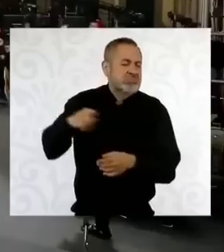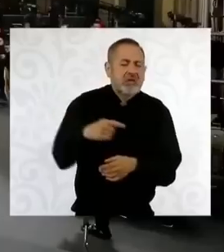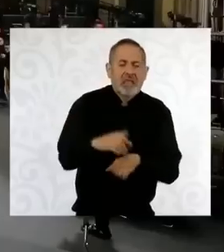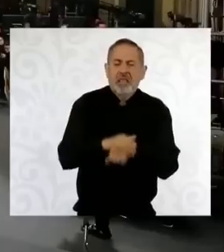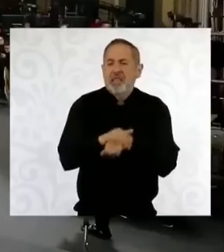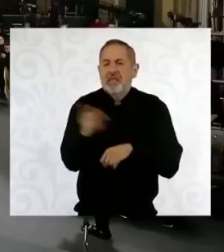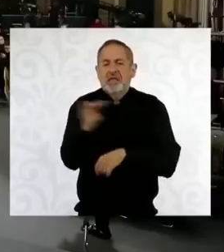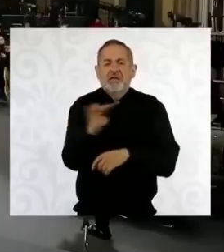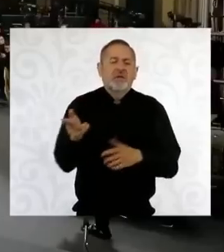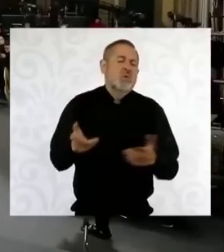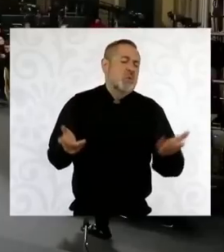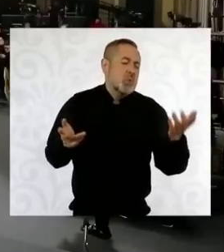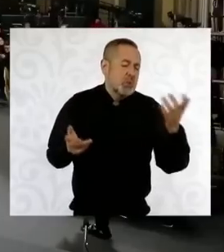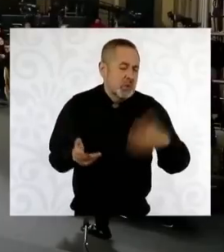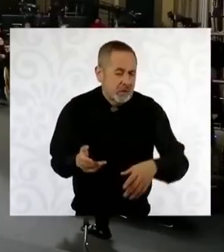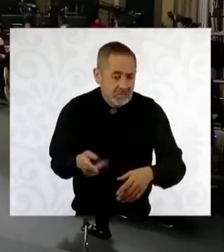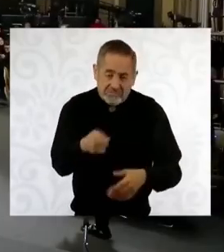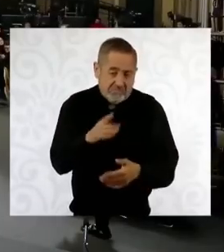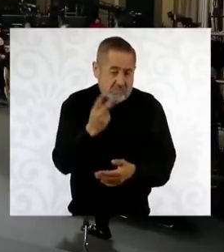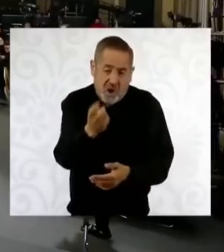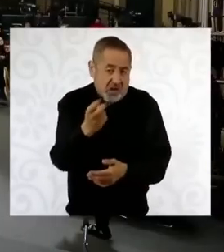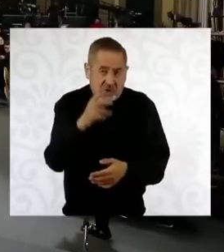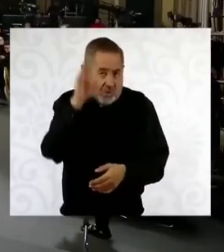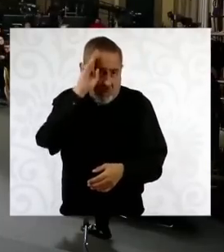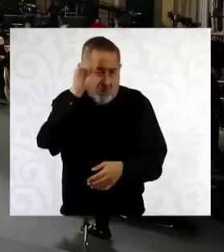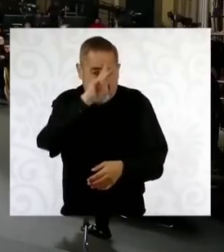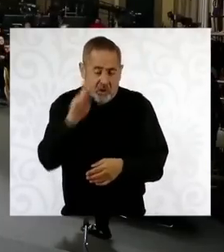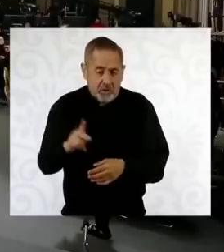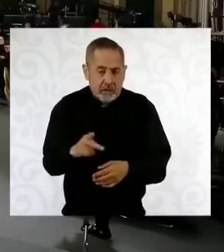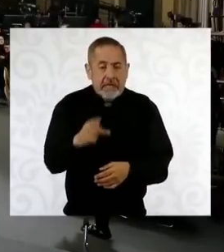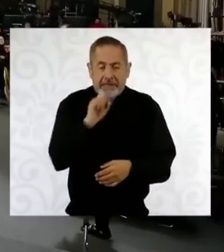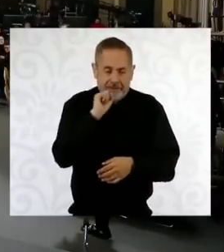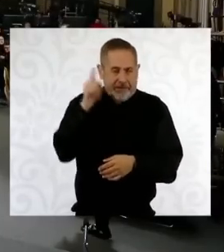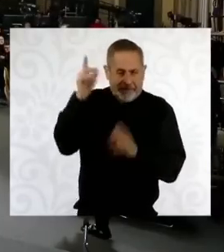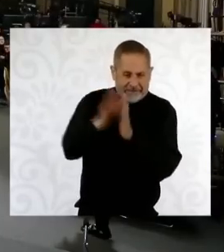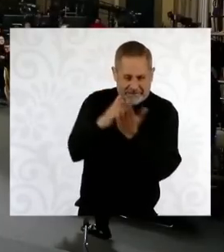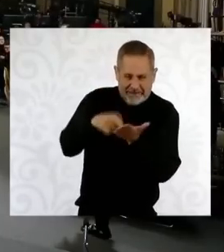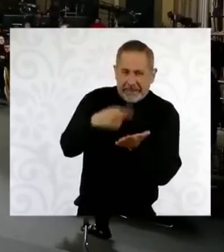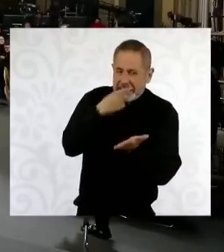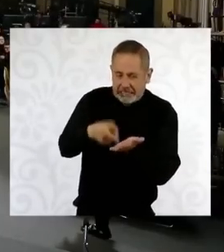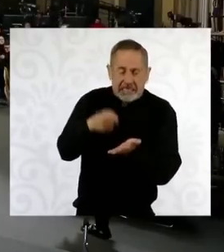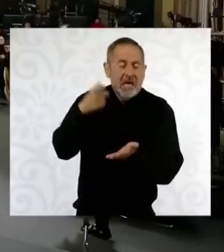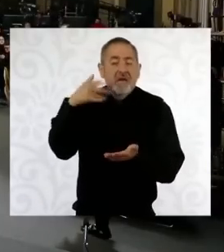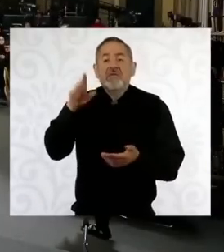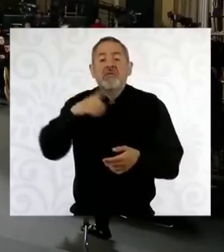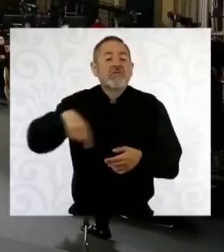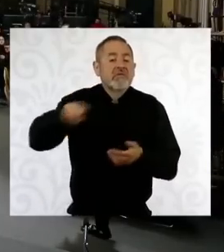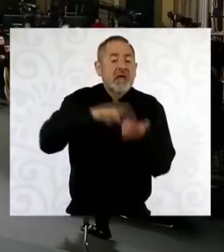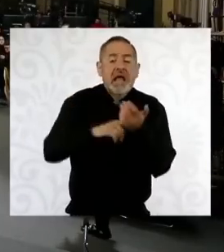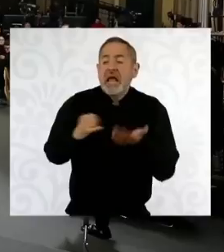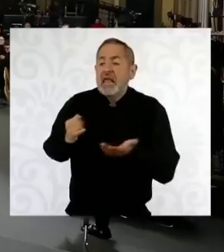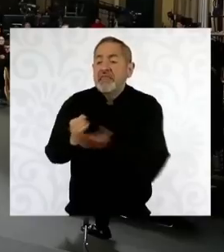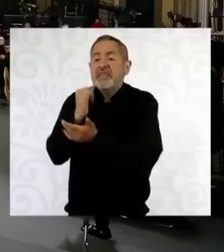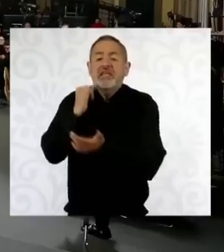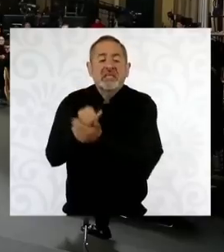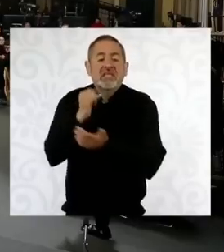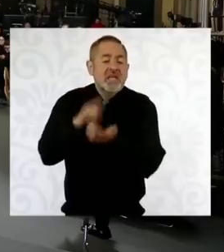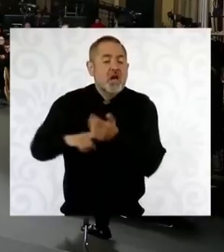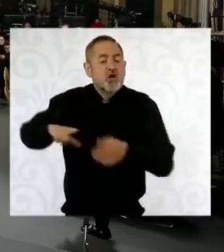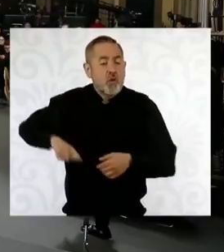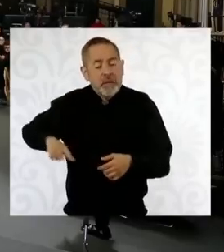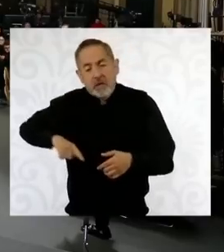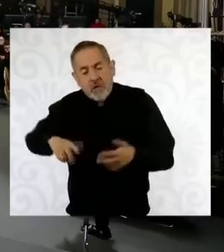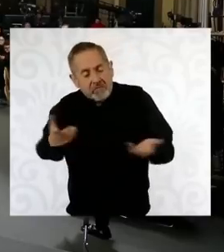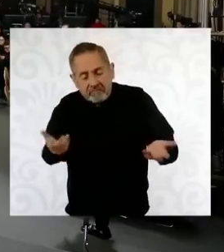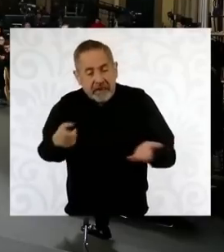Sin embargo, también lo que mencionan es que lo que influye en el tema de la democracia son las decisiones que toman los gobiernos. En este caso,